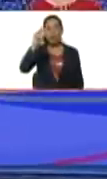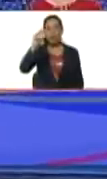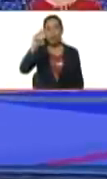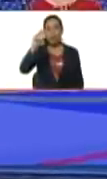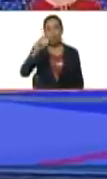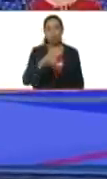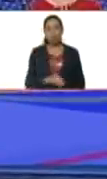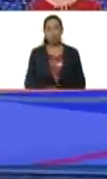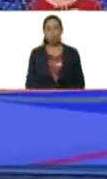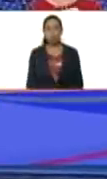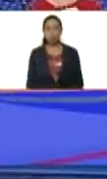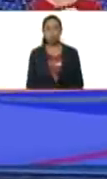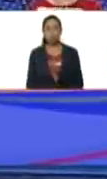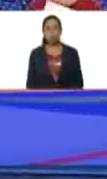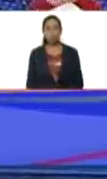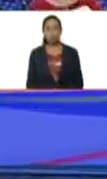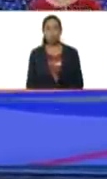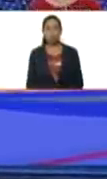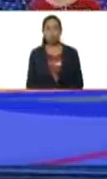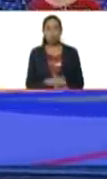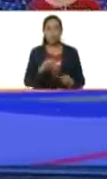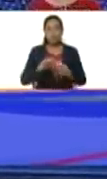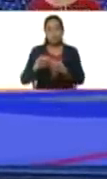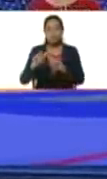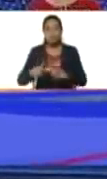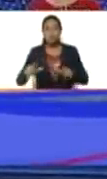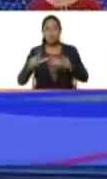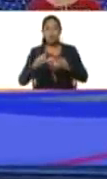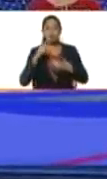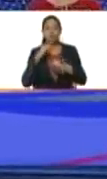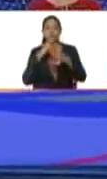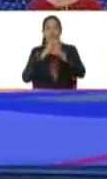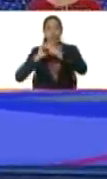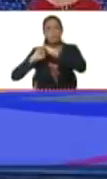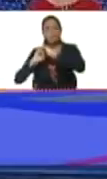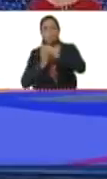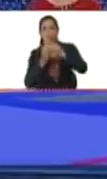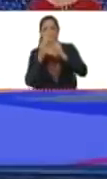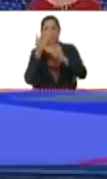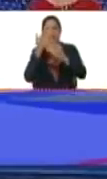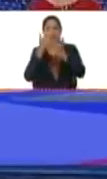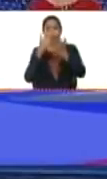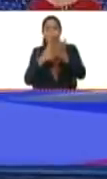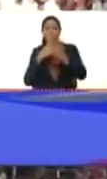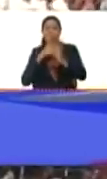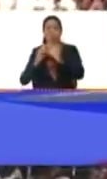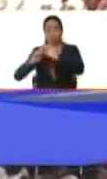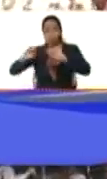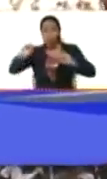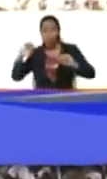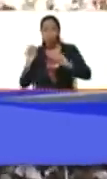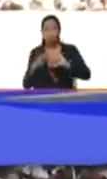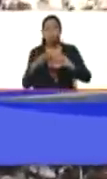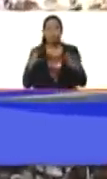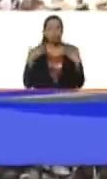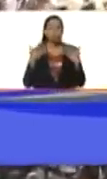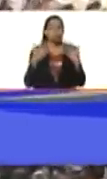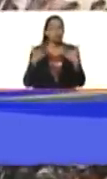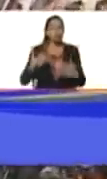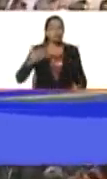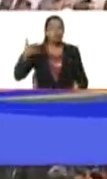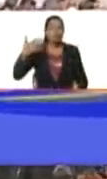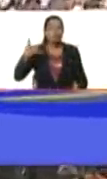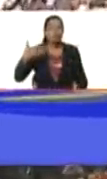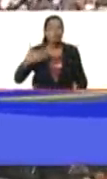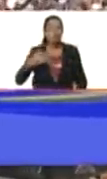amateur. Aquí en este estadio. Como pitcher. Calor hace aquí. Los juegos los